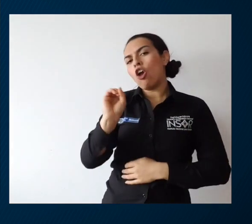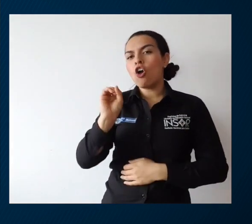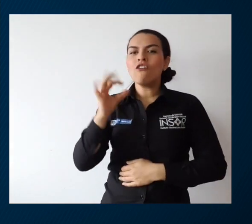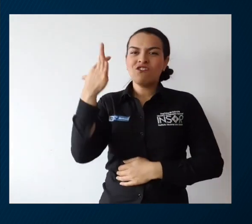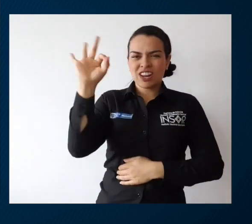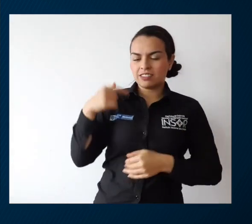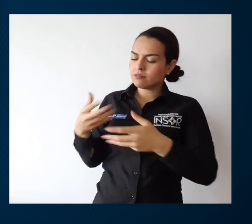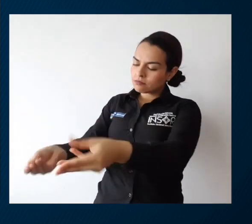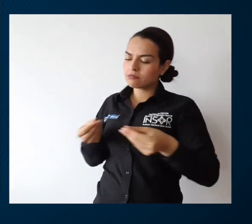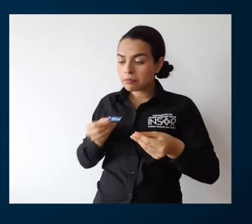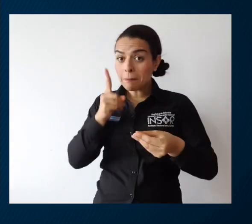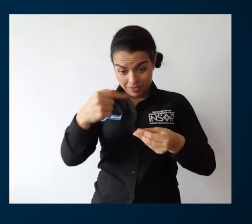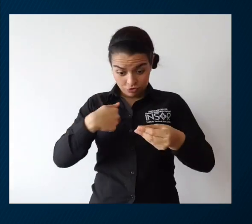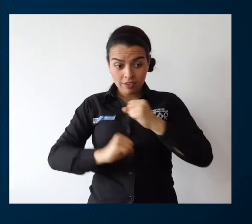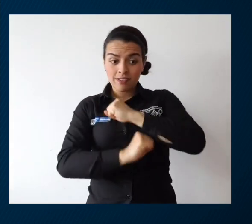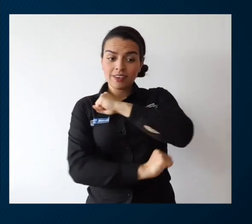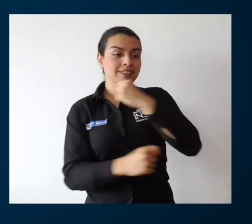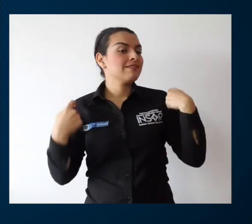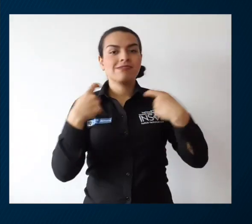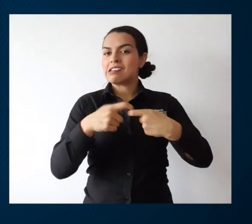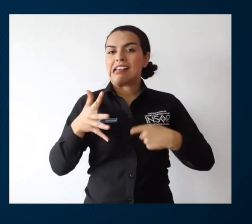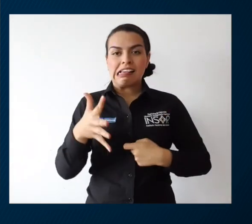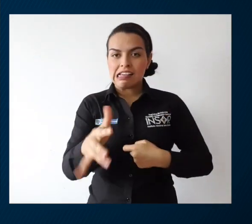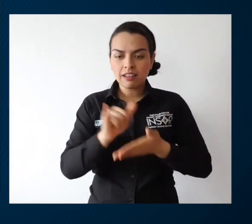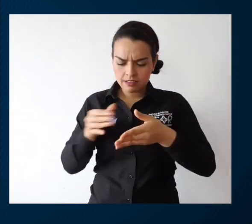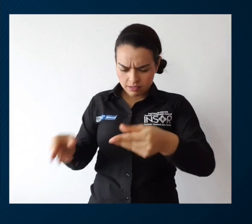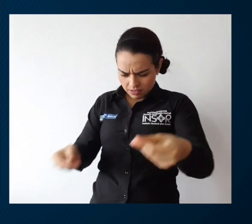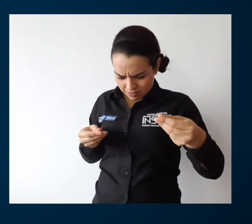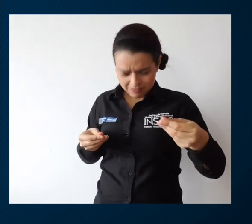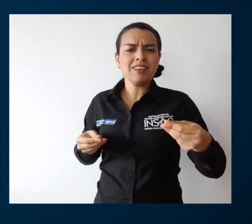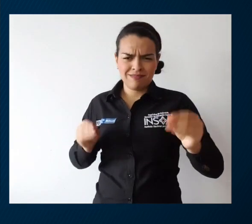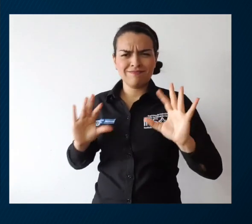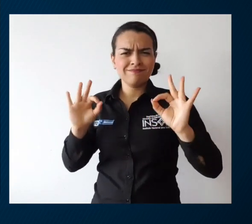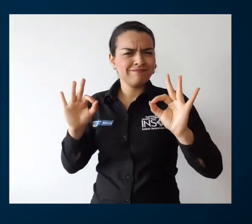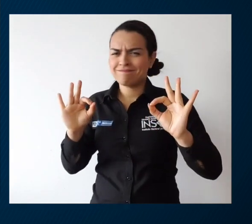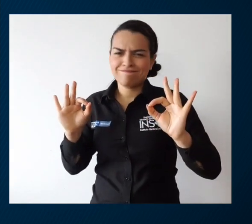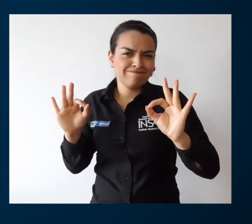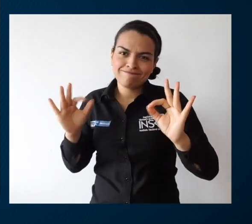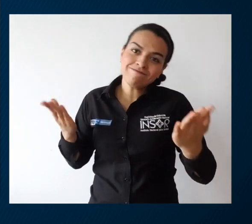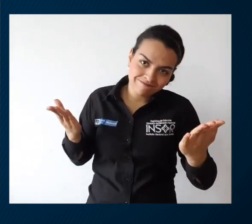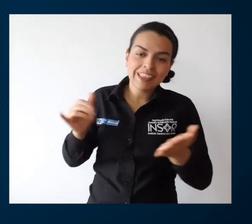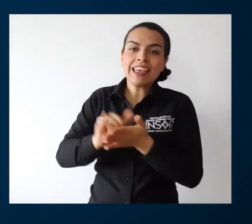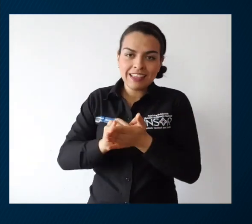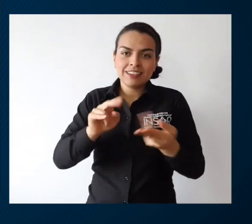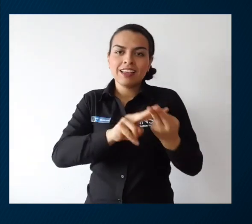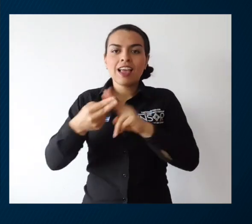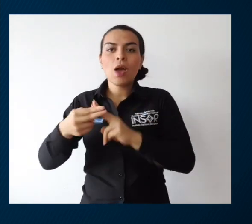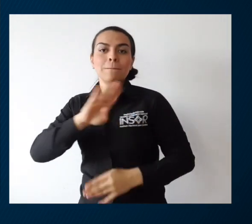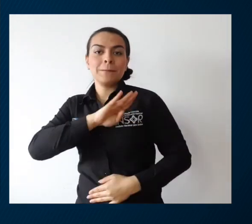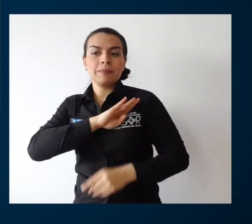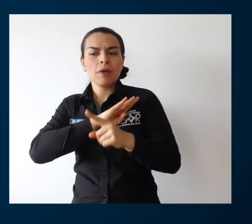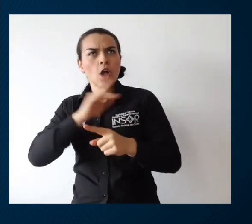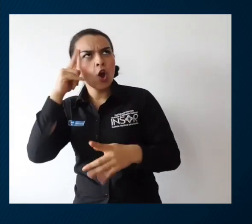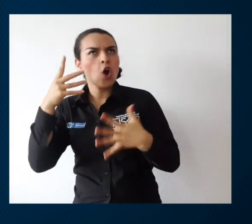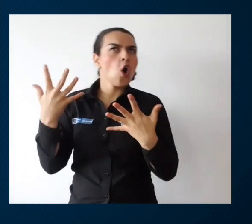yo apenas domino el español. Entonces, el material escrito para las personas sordas es un material que puede ocurrir en